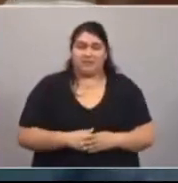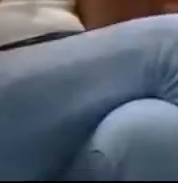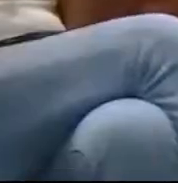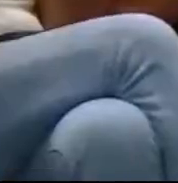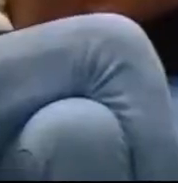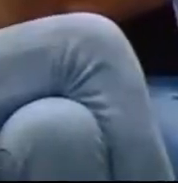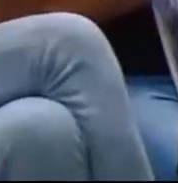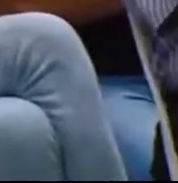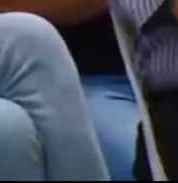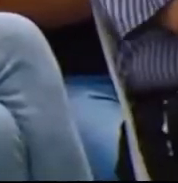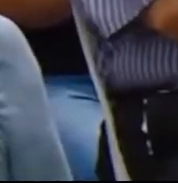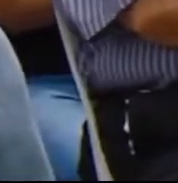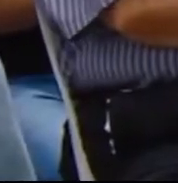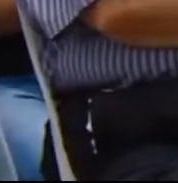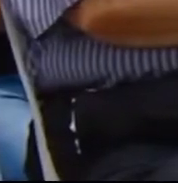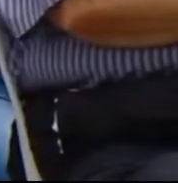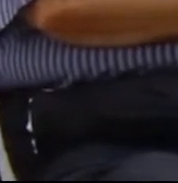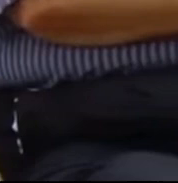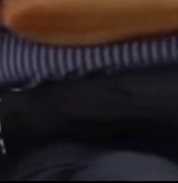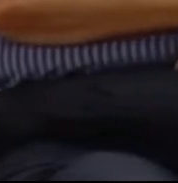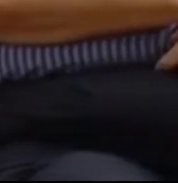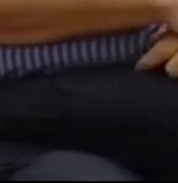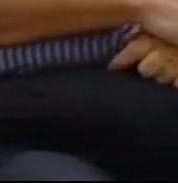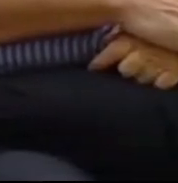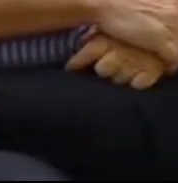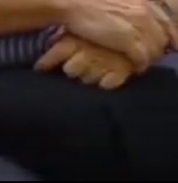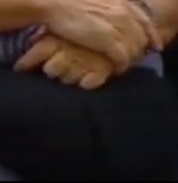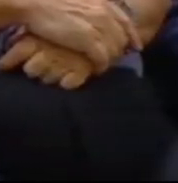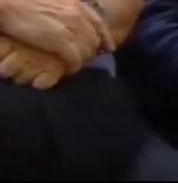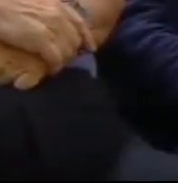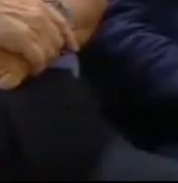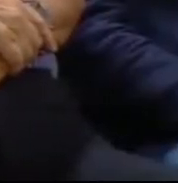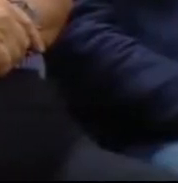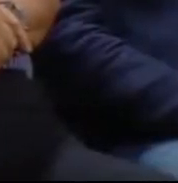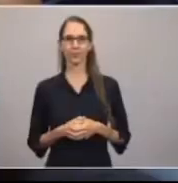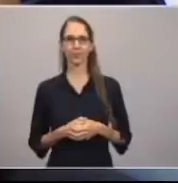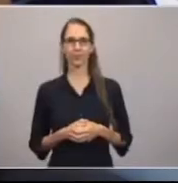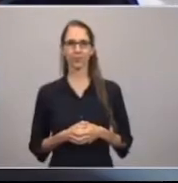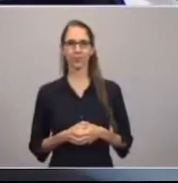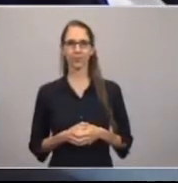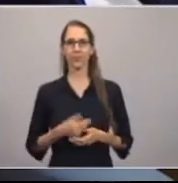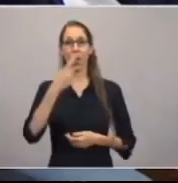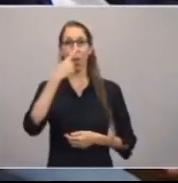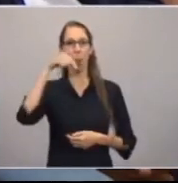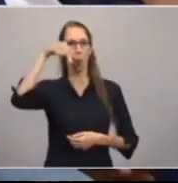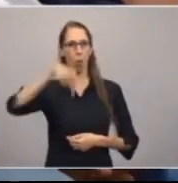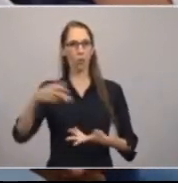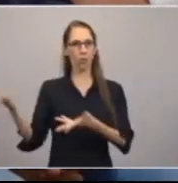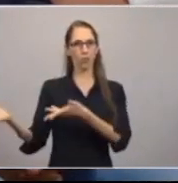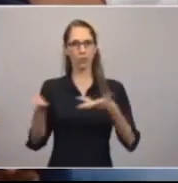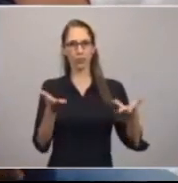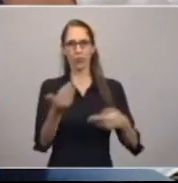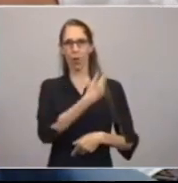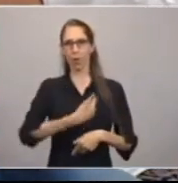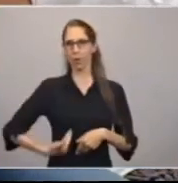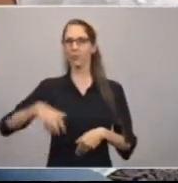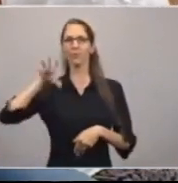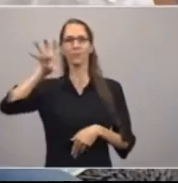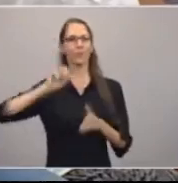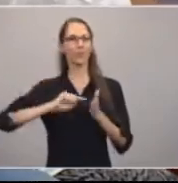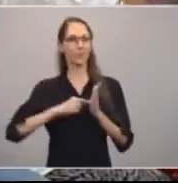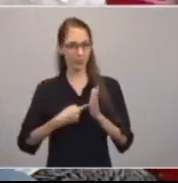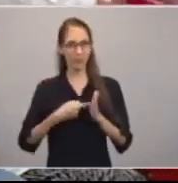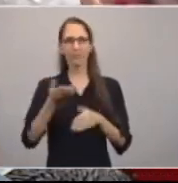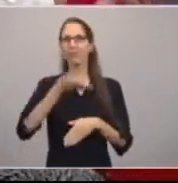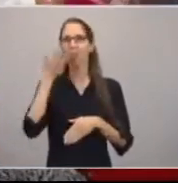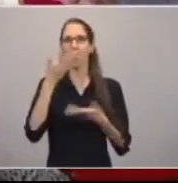Para finalizar, vamos a escuchar las palabras del gobernador de la provincia de Buenos Aires. Habla a las y los bonaerenses,